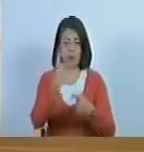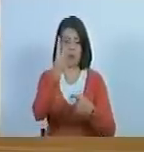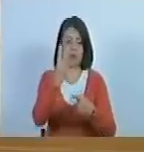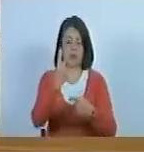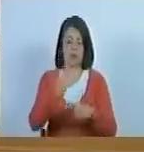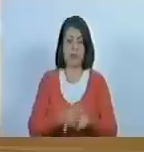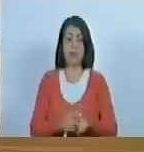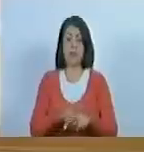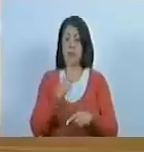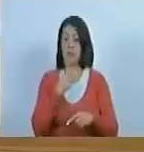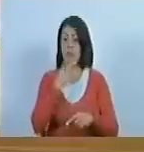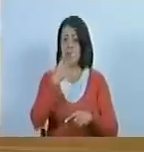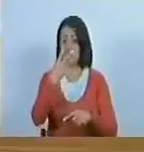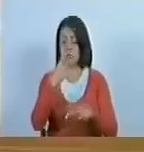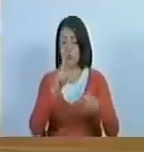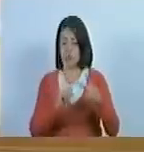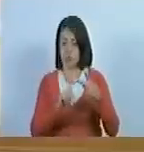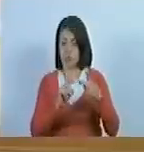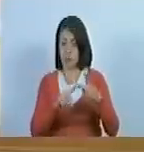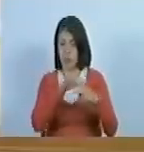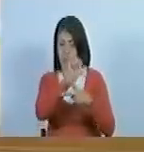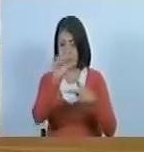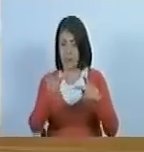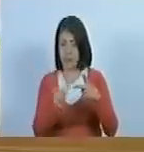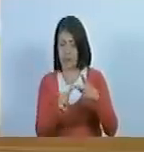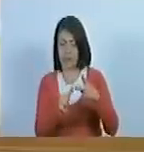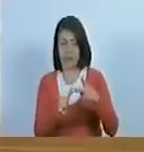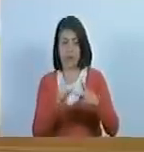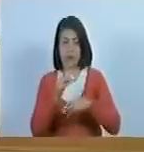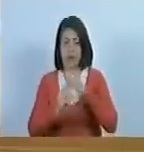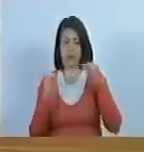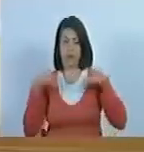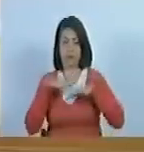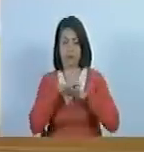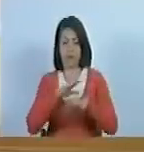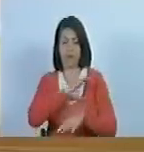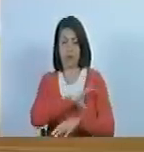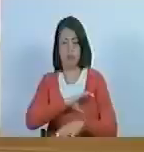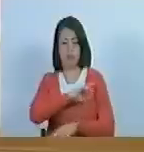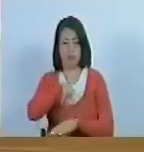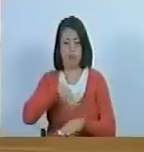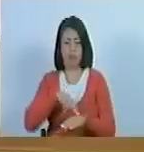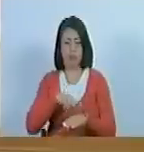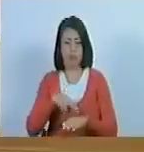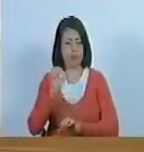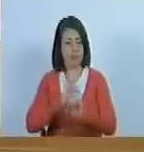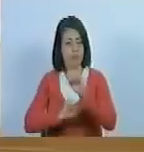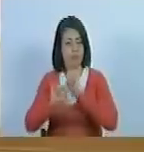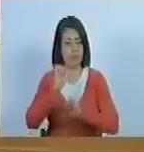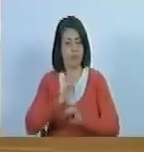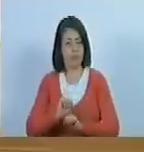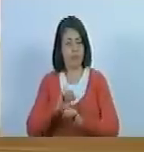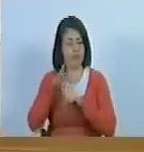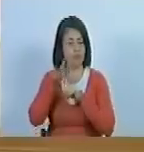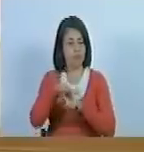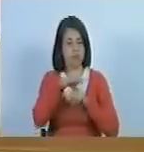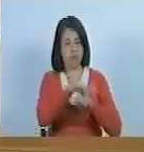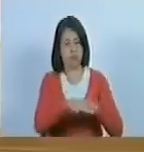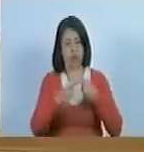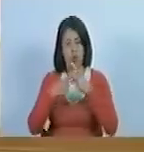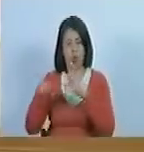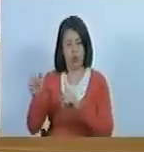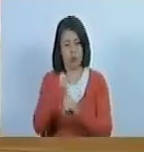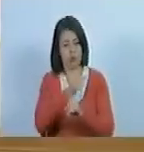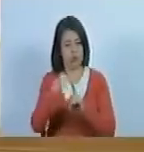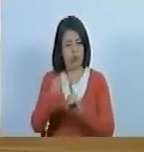principal y una vocera o vocero suplente para ser integrantes de la Comisión Nacional de Prevención de la Tortura y otros